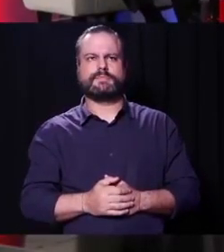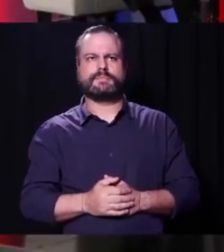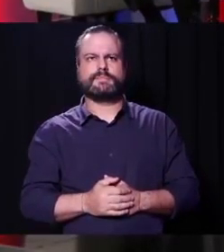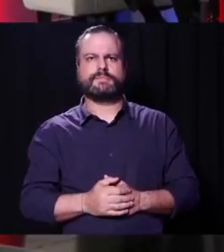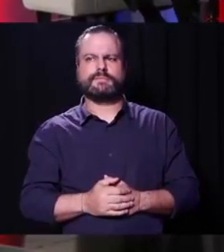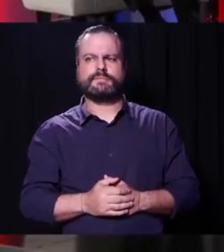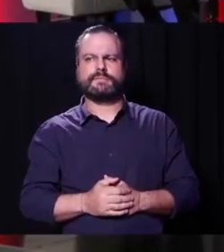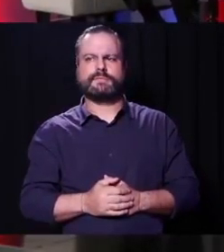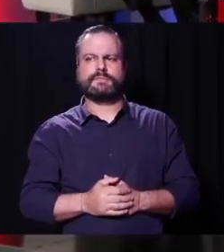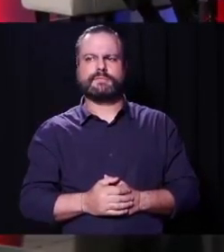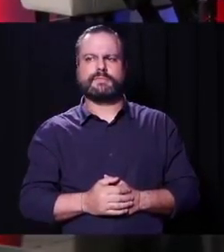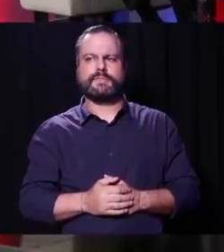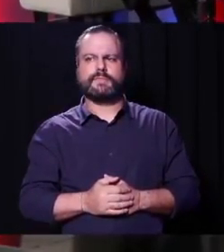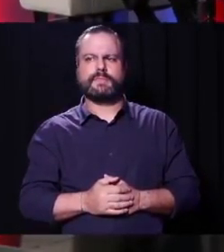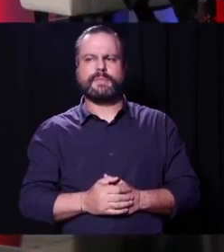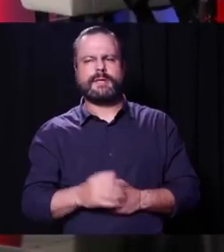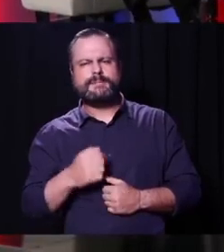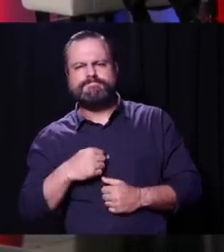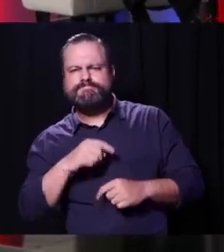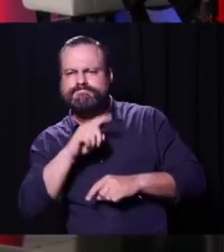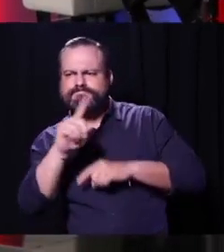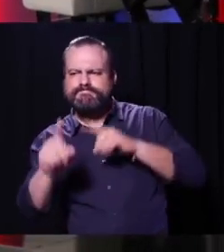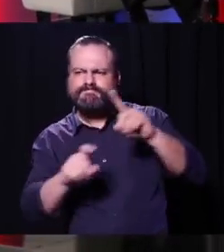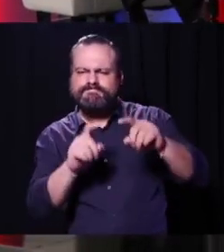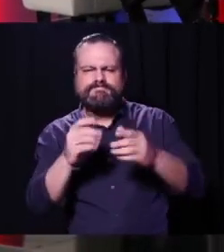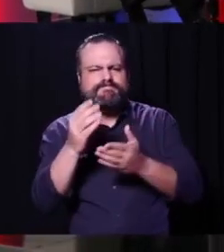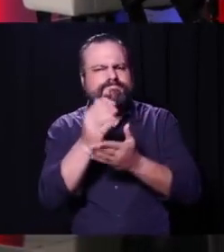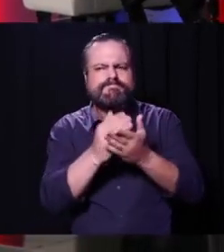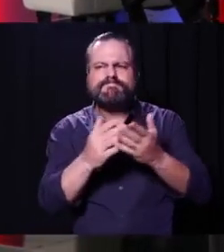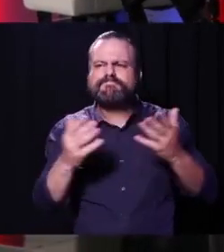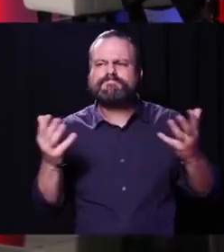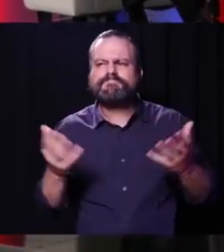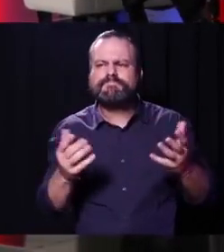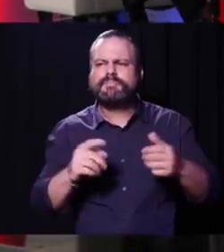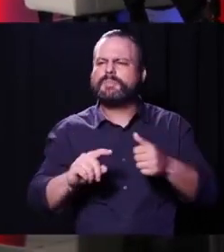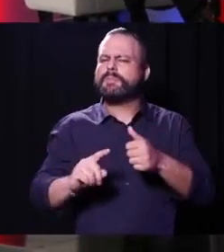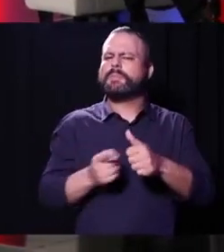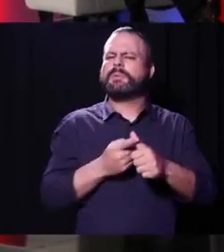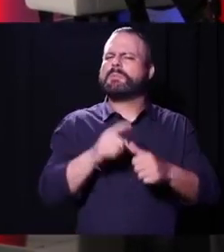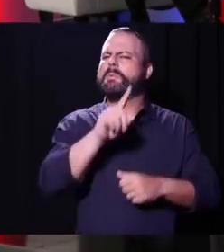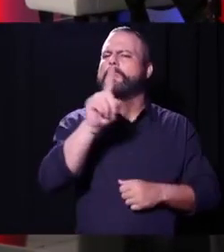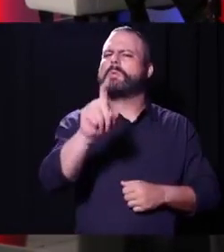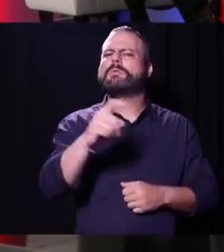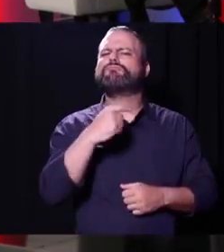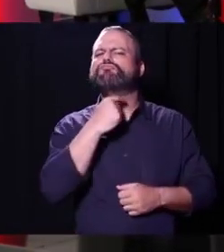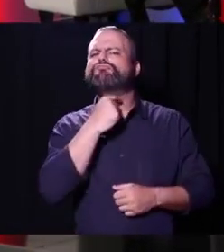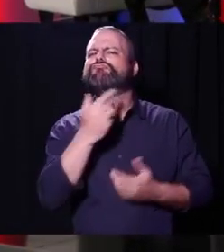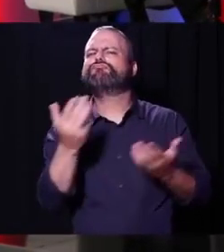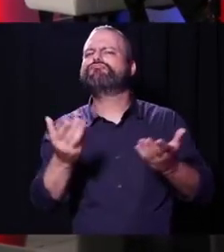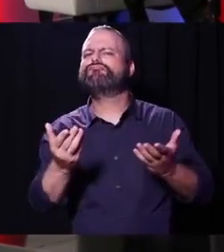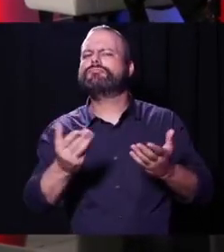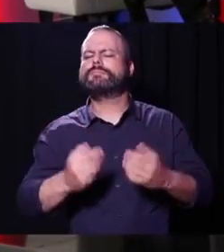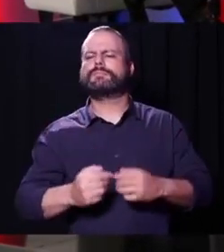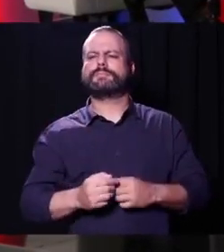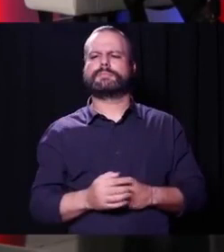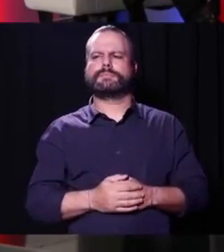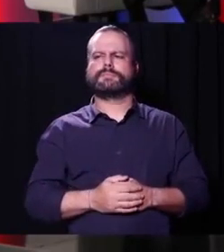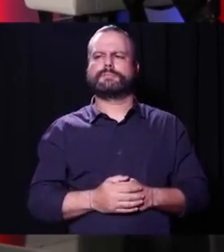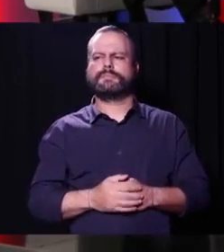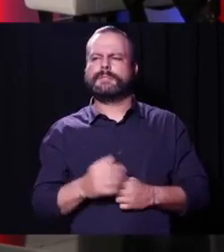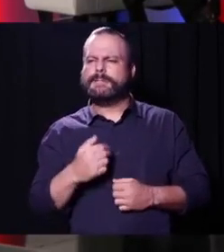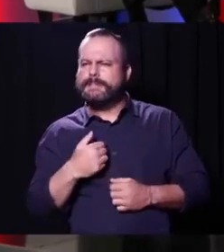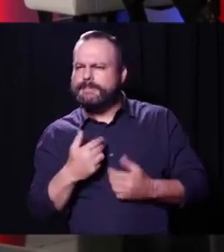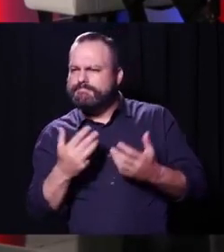Vamos a pedirle a José María que formule la primera pregunta. Señor Cortizo, buenas tardes. Quería comenzar por el